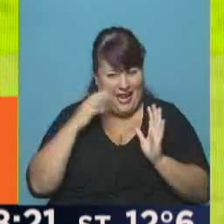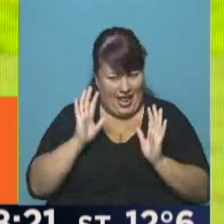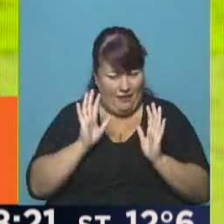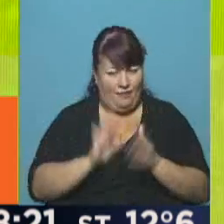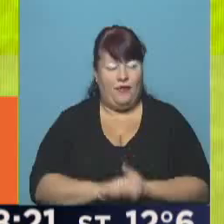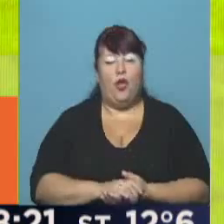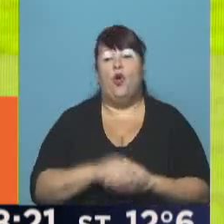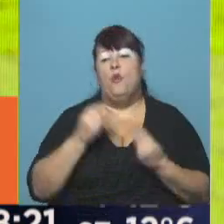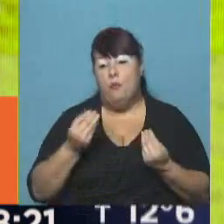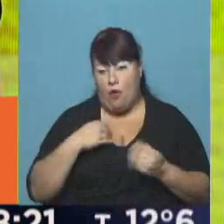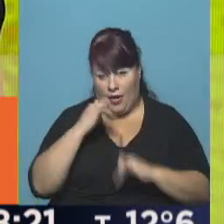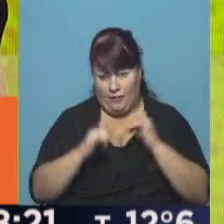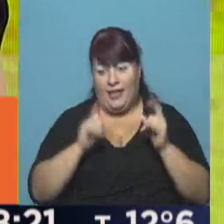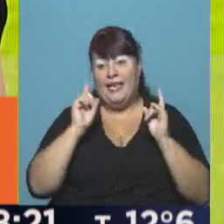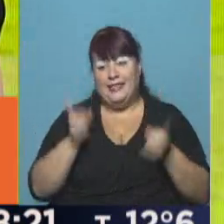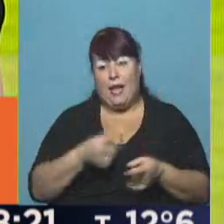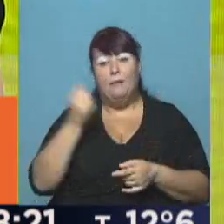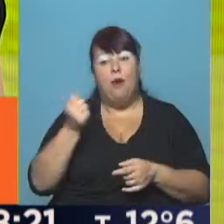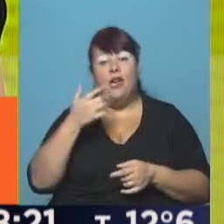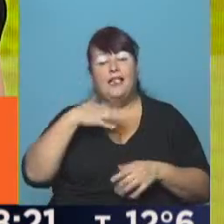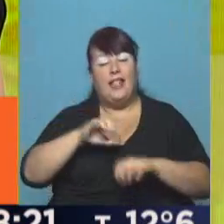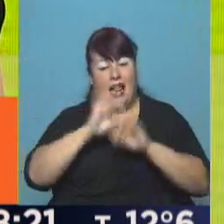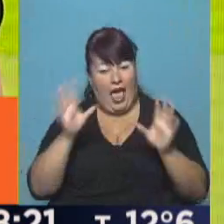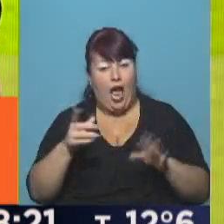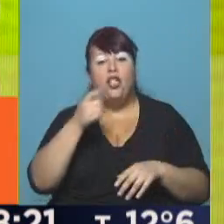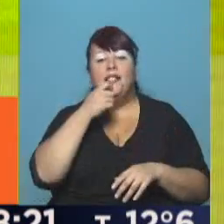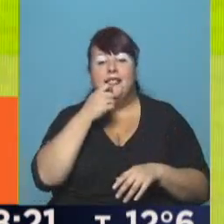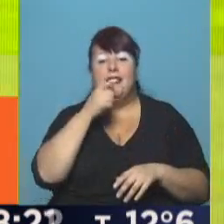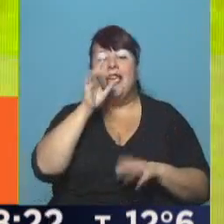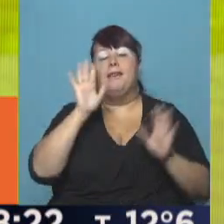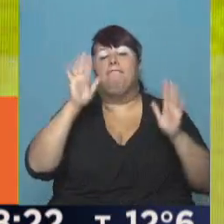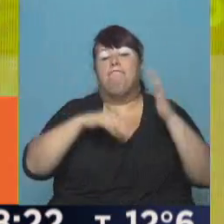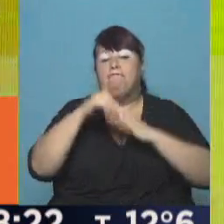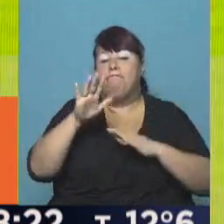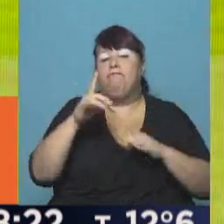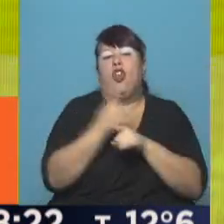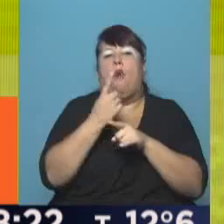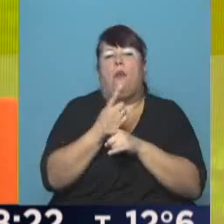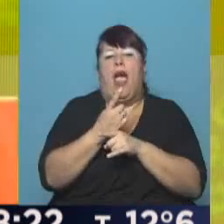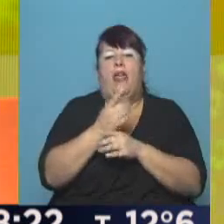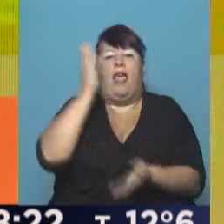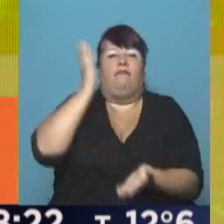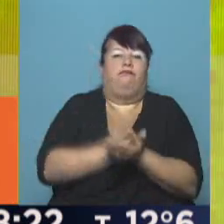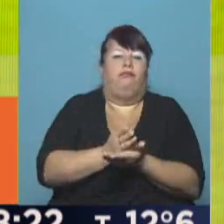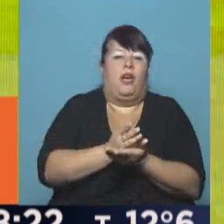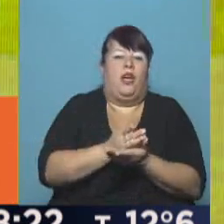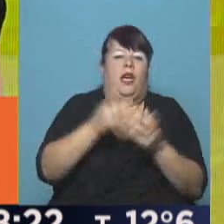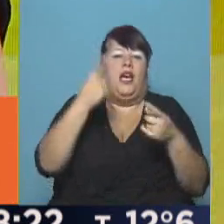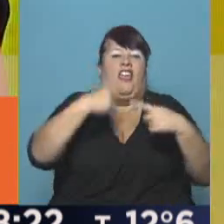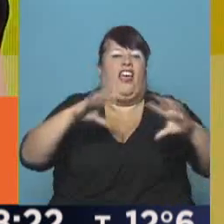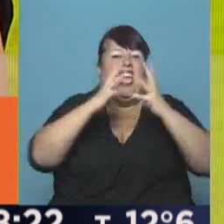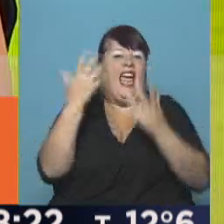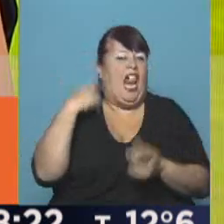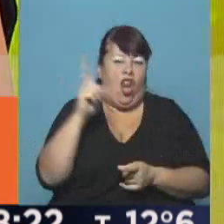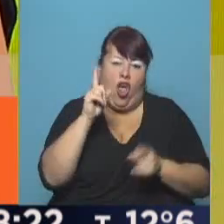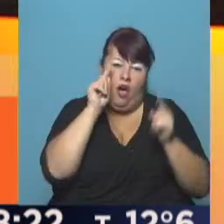Correcto. Porque digo, también es importante entender que en términos de subjetividad no podemos establecer muchas generalidades.